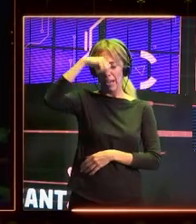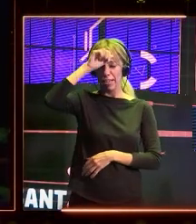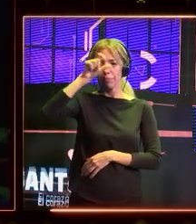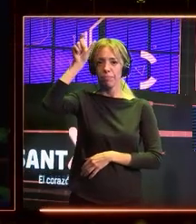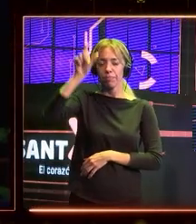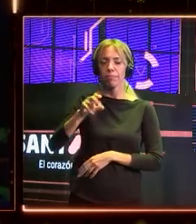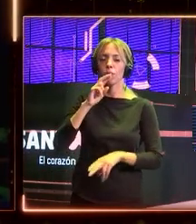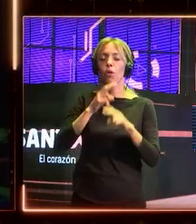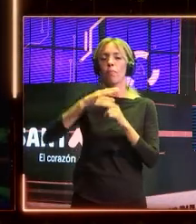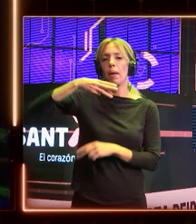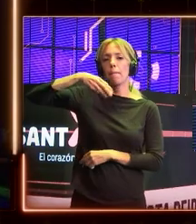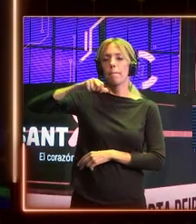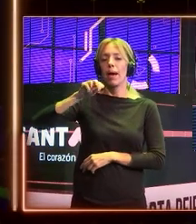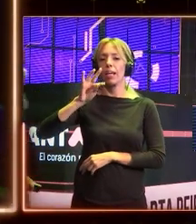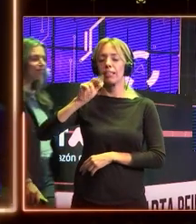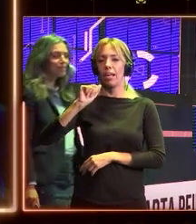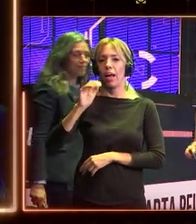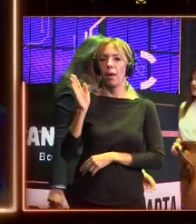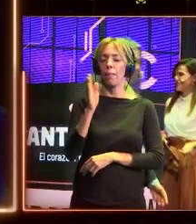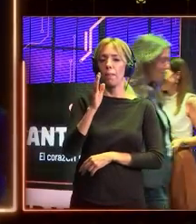Peirano.